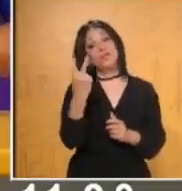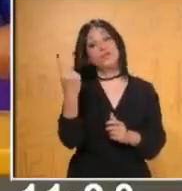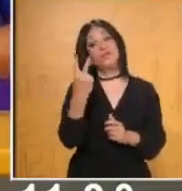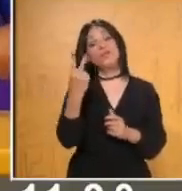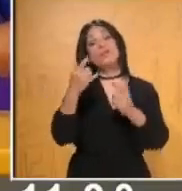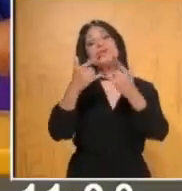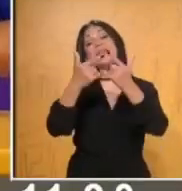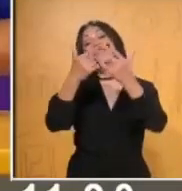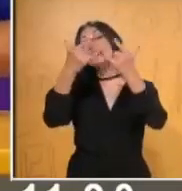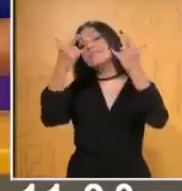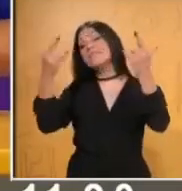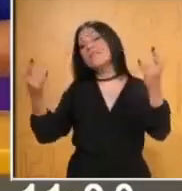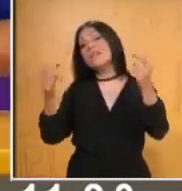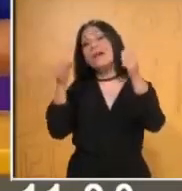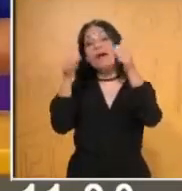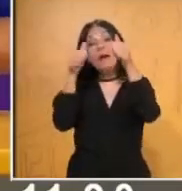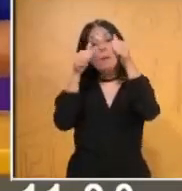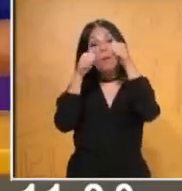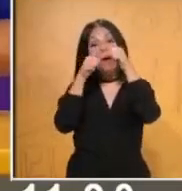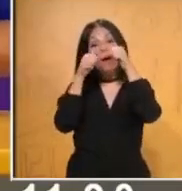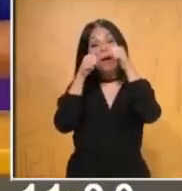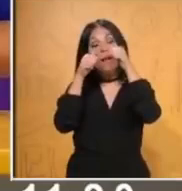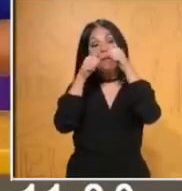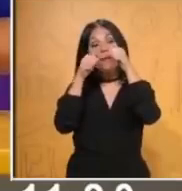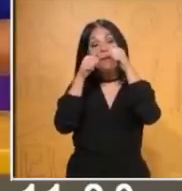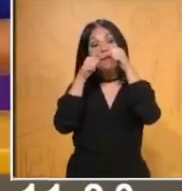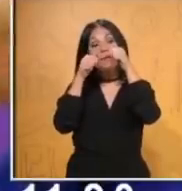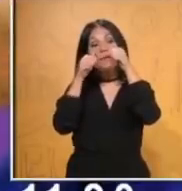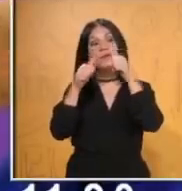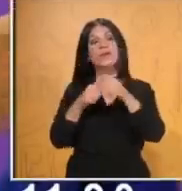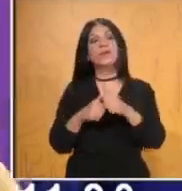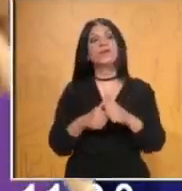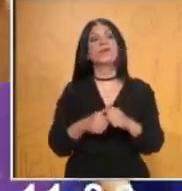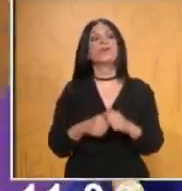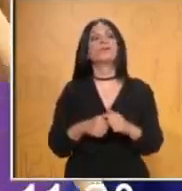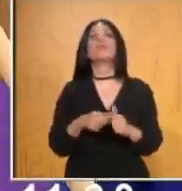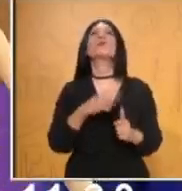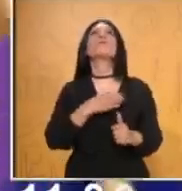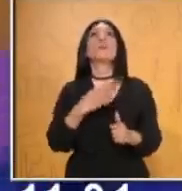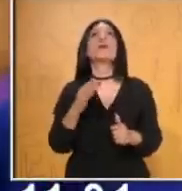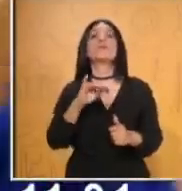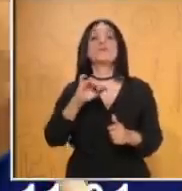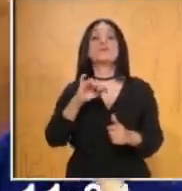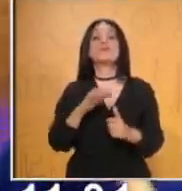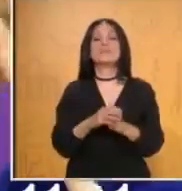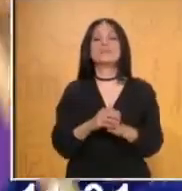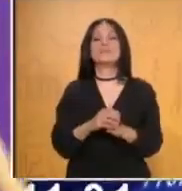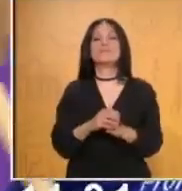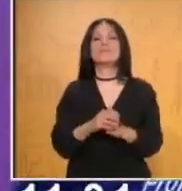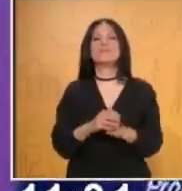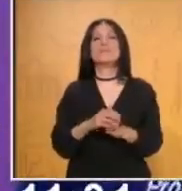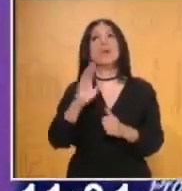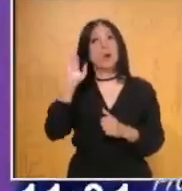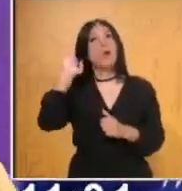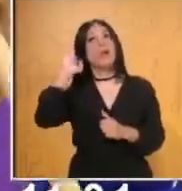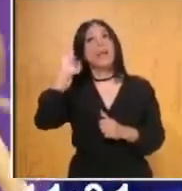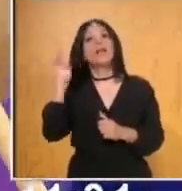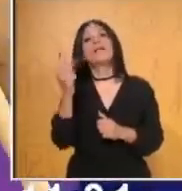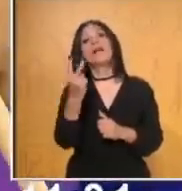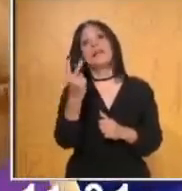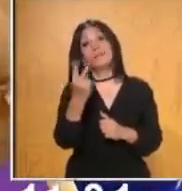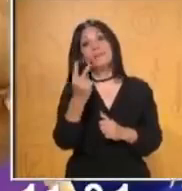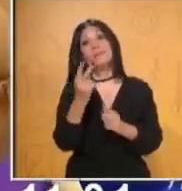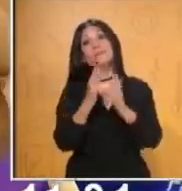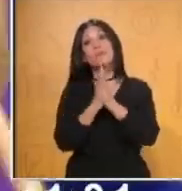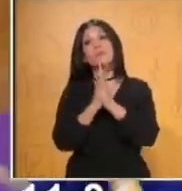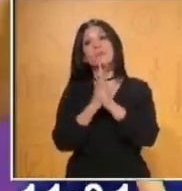un cuento muy bonito que se llama Cuento de Navidad. ¿Quieres que lo haga? Bueno, sí. ¿Y también lo va a oír ella? Sí, lo va a oír ella también. Y respeta,